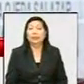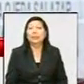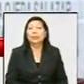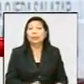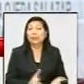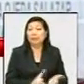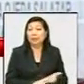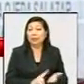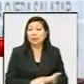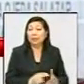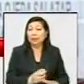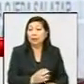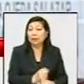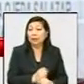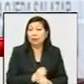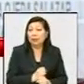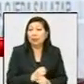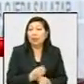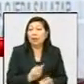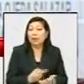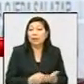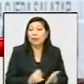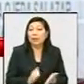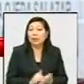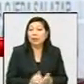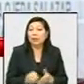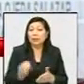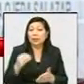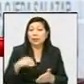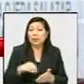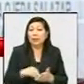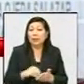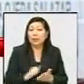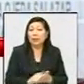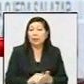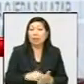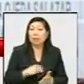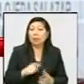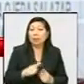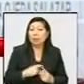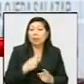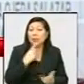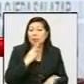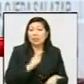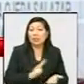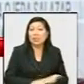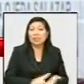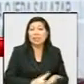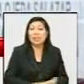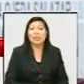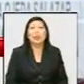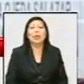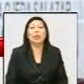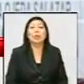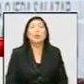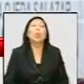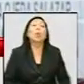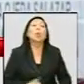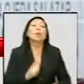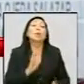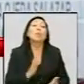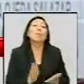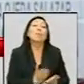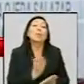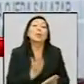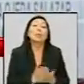Esalud tomarlo como referencia e incorporarlo al petitorio de Esalud. ¿Cuál es el problema